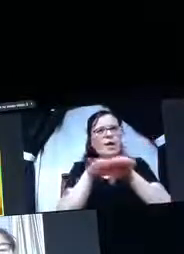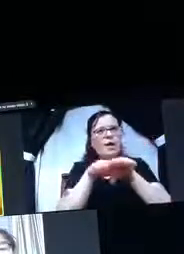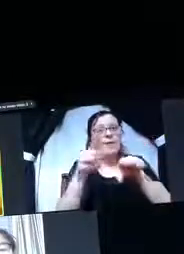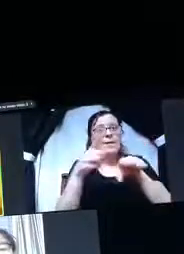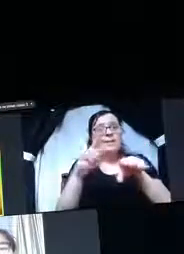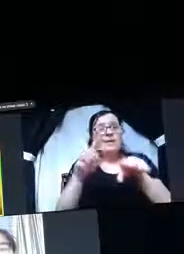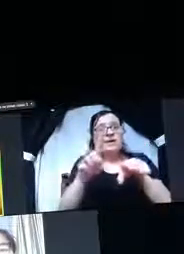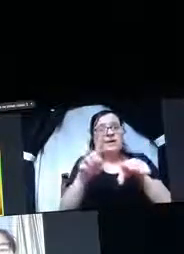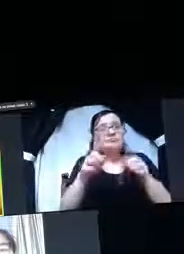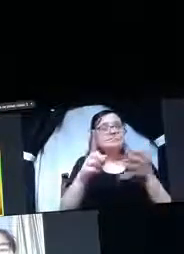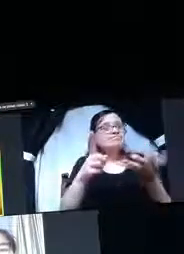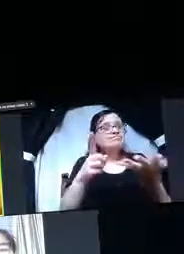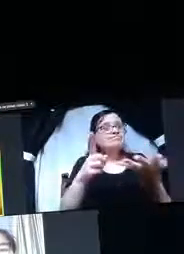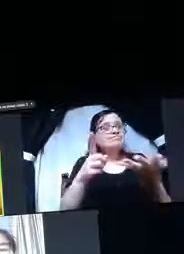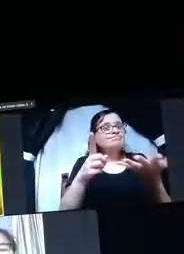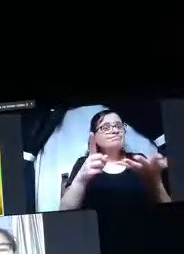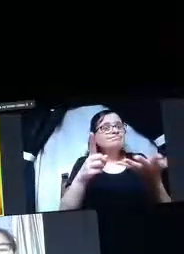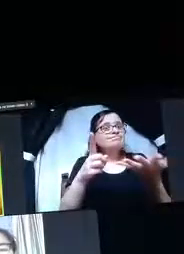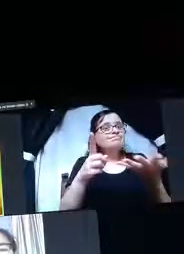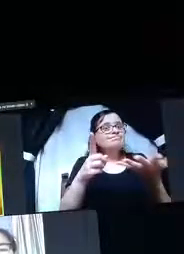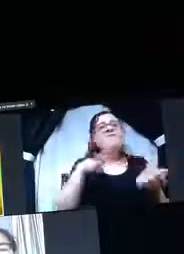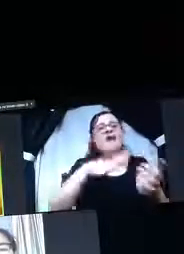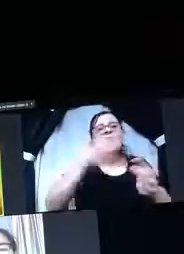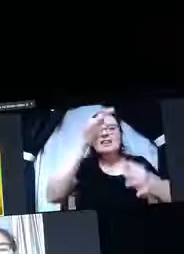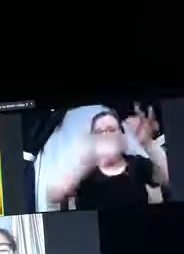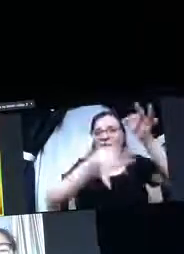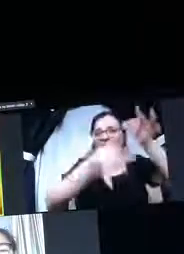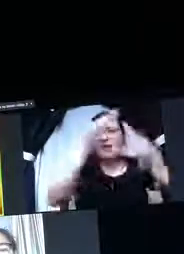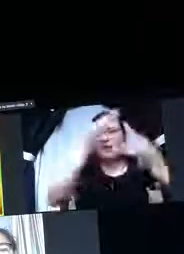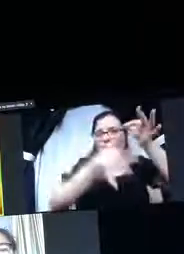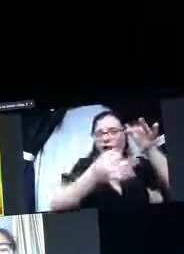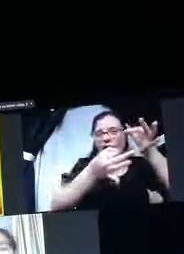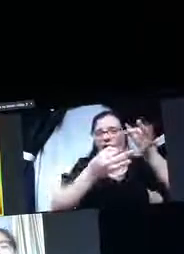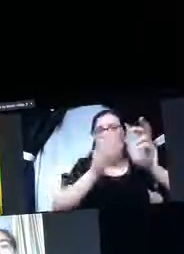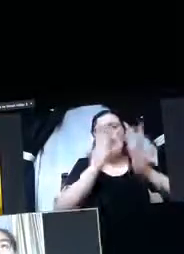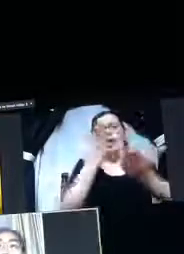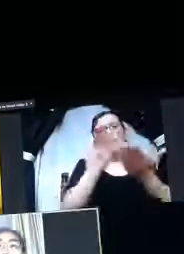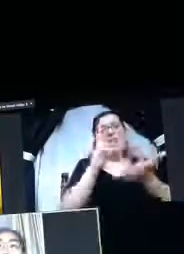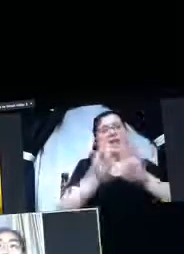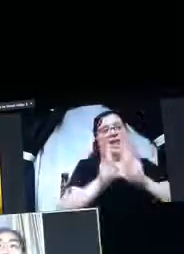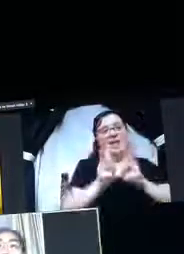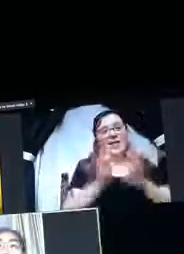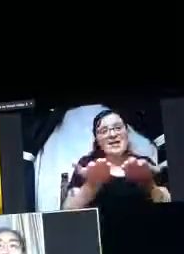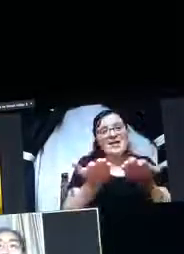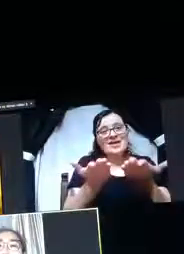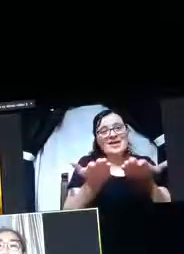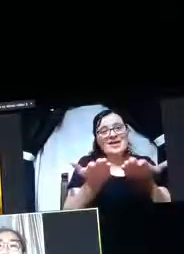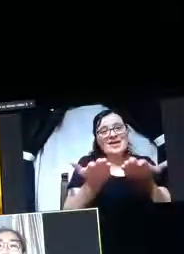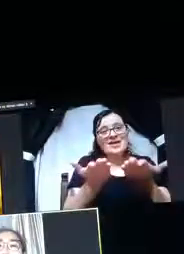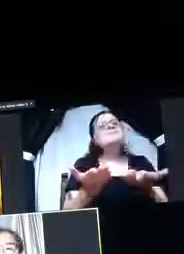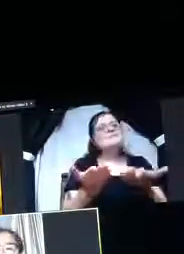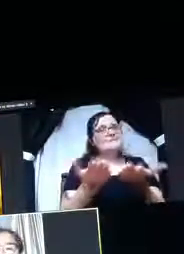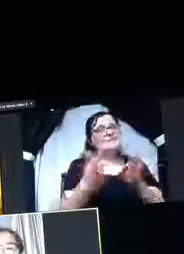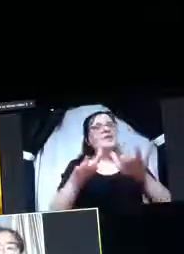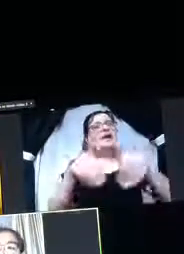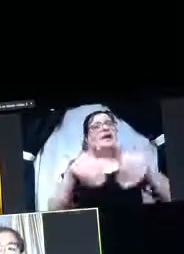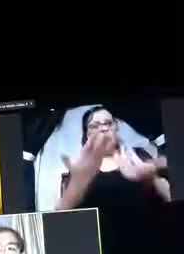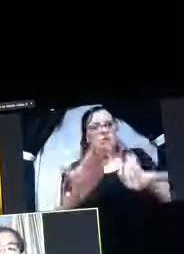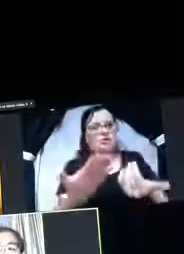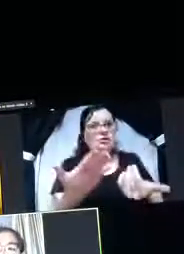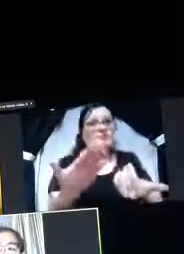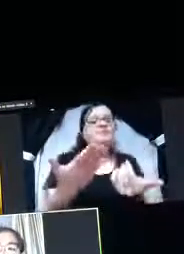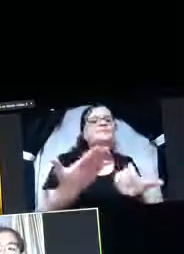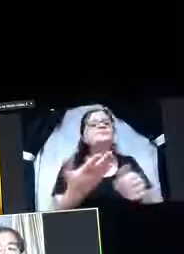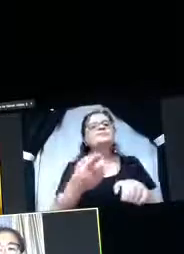contempla, ¿sí? El tema de el uso de la lengua de señas, ¿sí? Claro, porque encima ahí estamos dividiendo